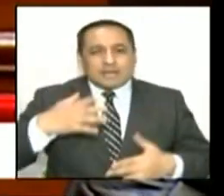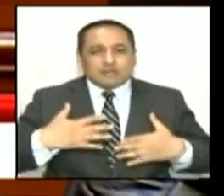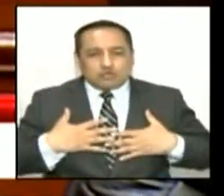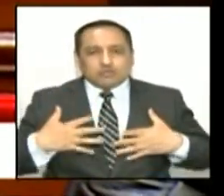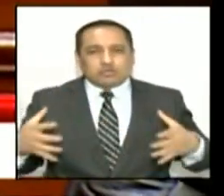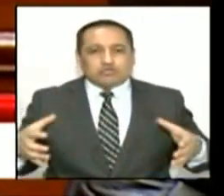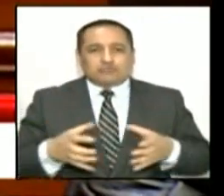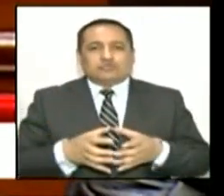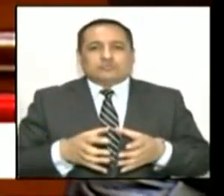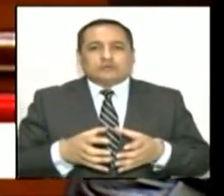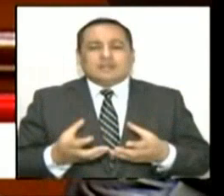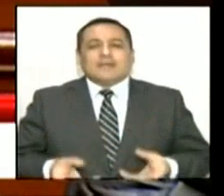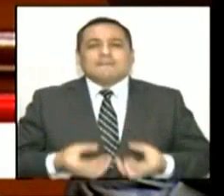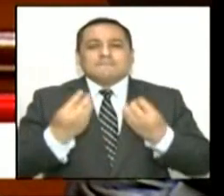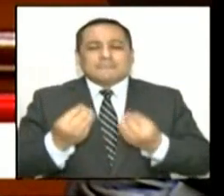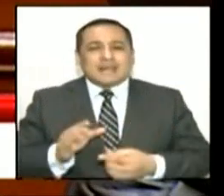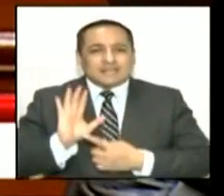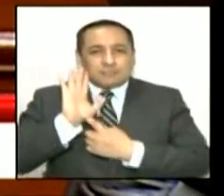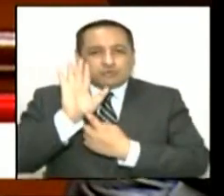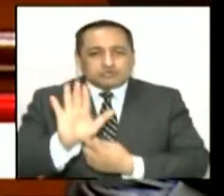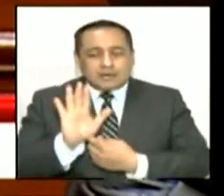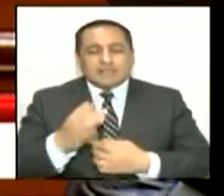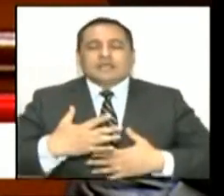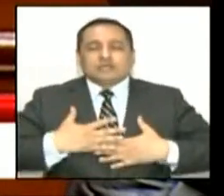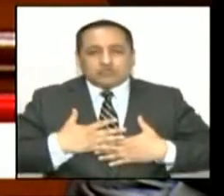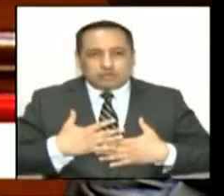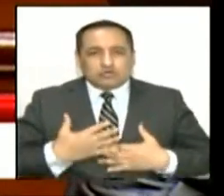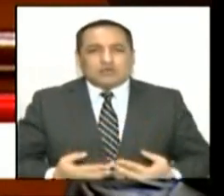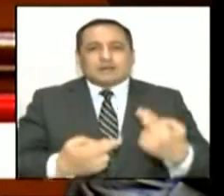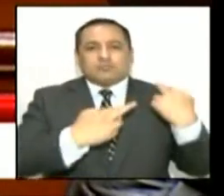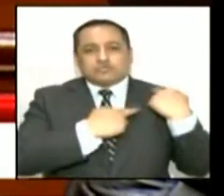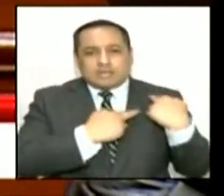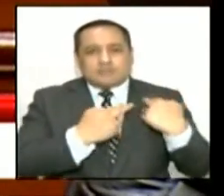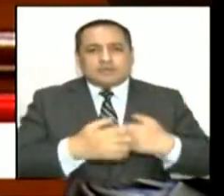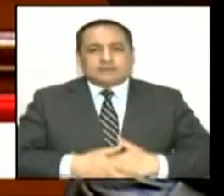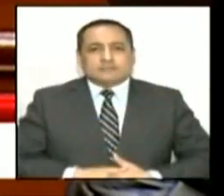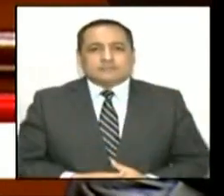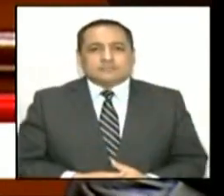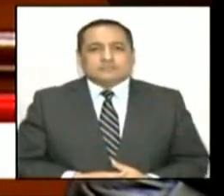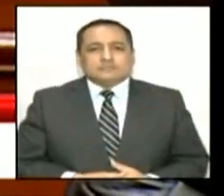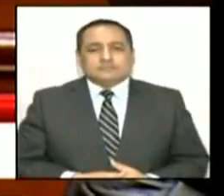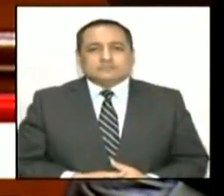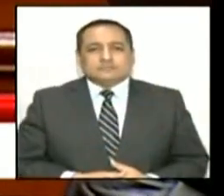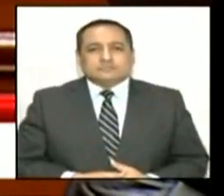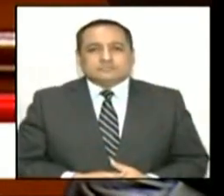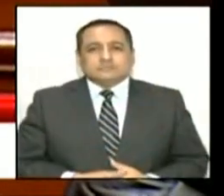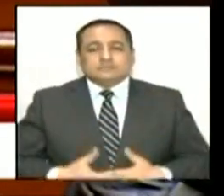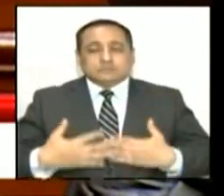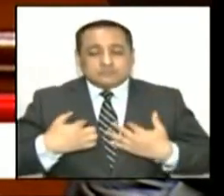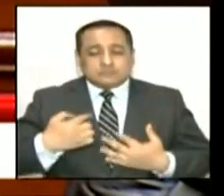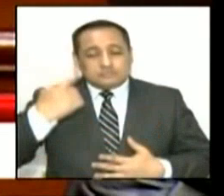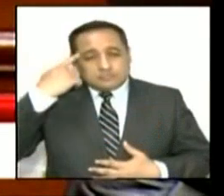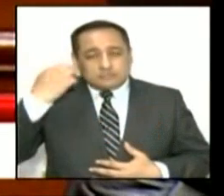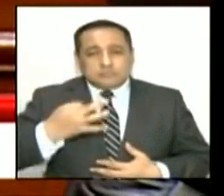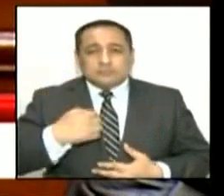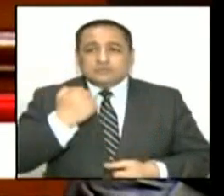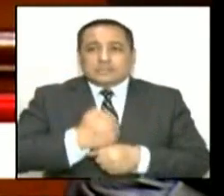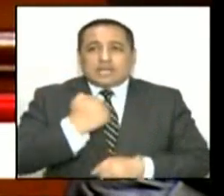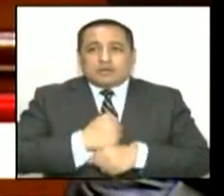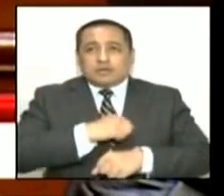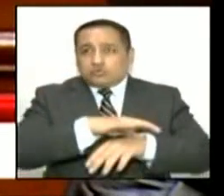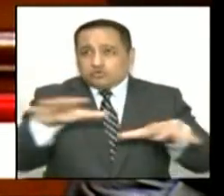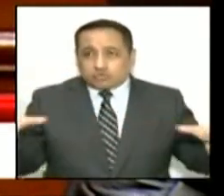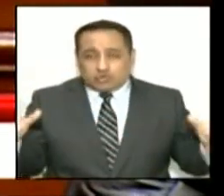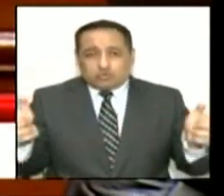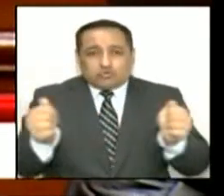nosotros, para demostrarles que somos responsables. Yo creo que trabajando en